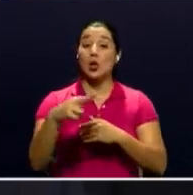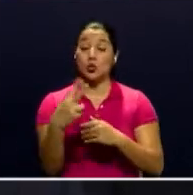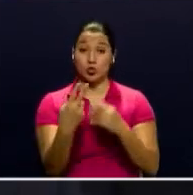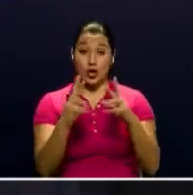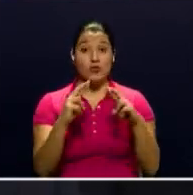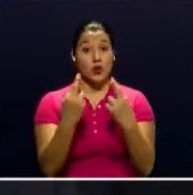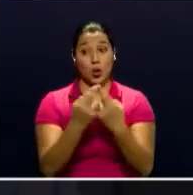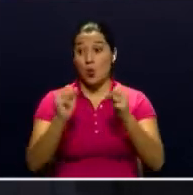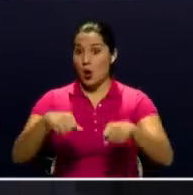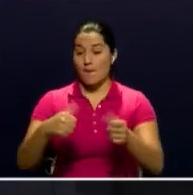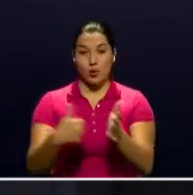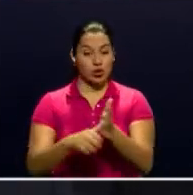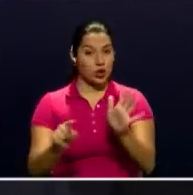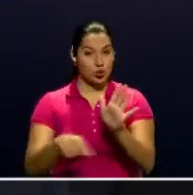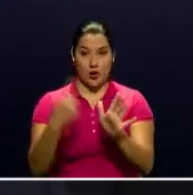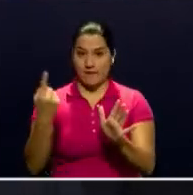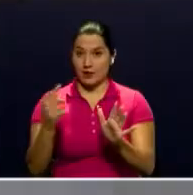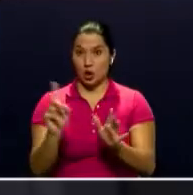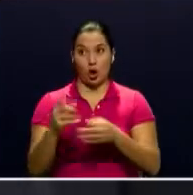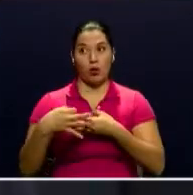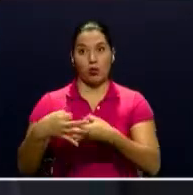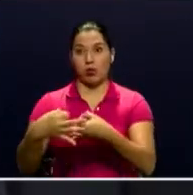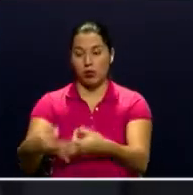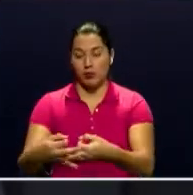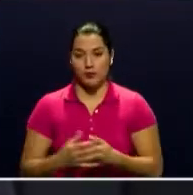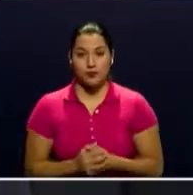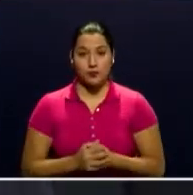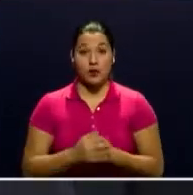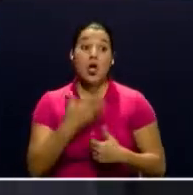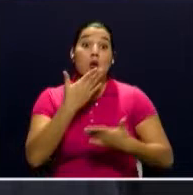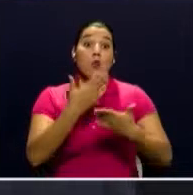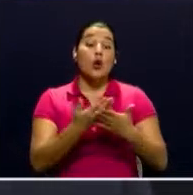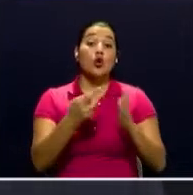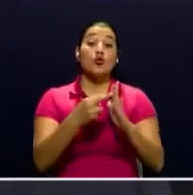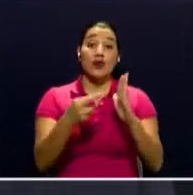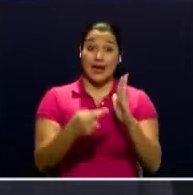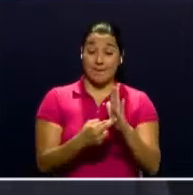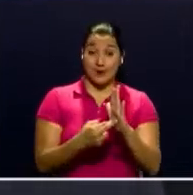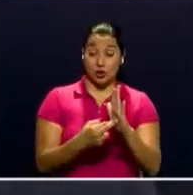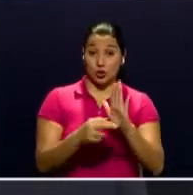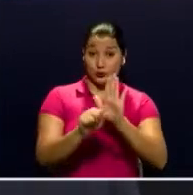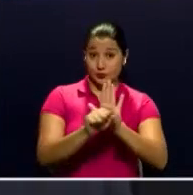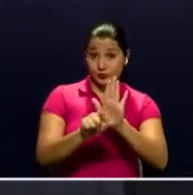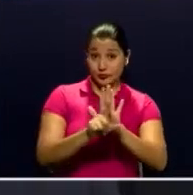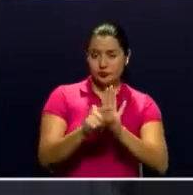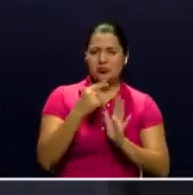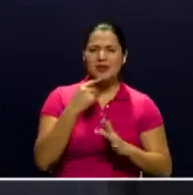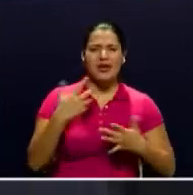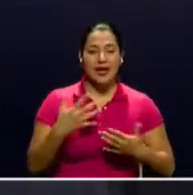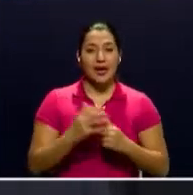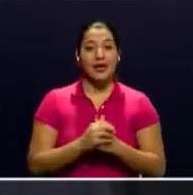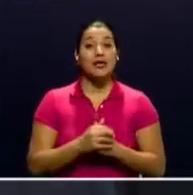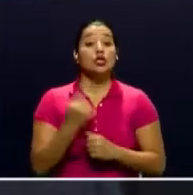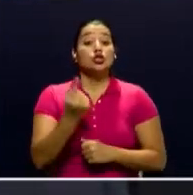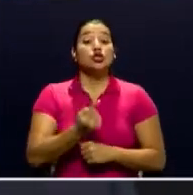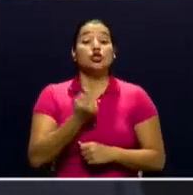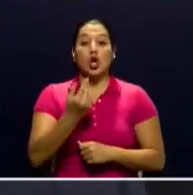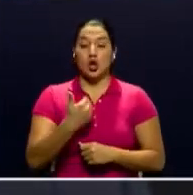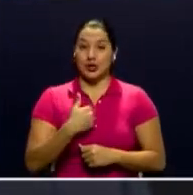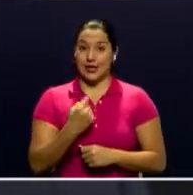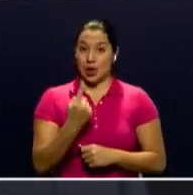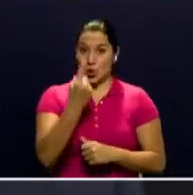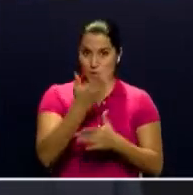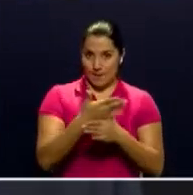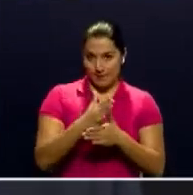la votación inmediata sin mayor demora. Bueno, lo que dice el reglamento de la Asamblea Legislativa es que se tiene únicamente la primera